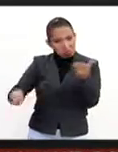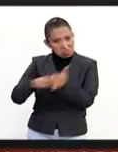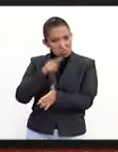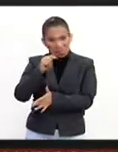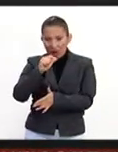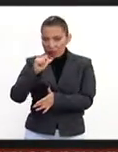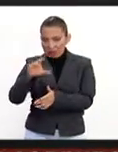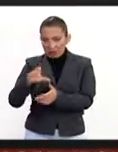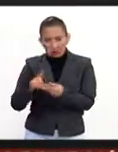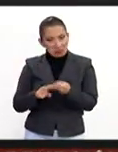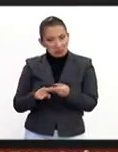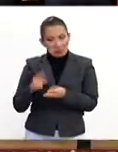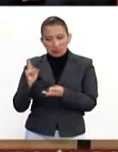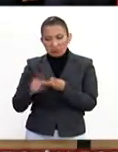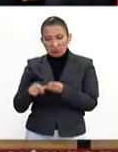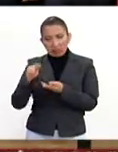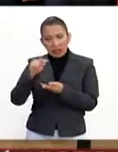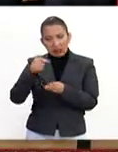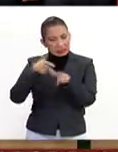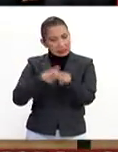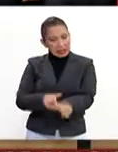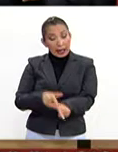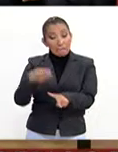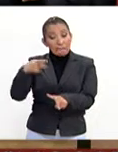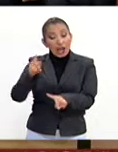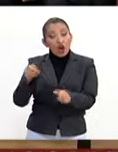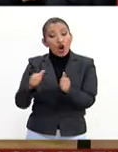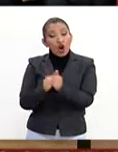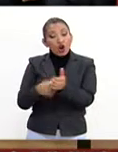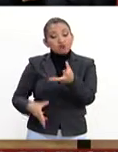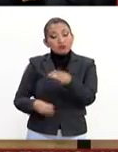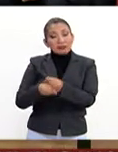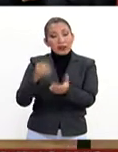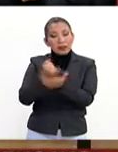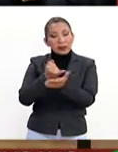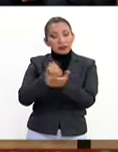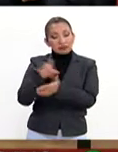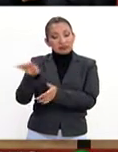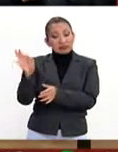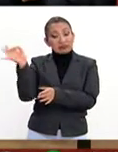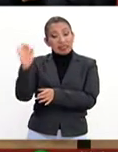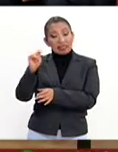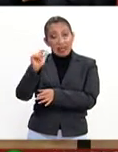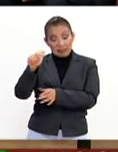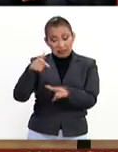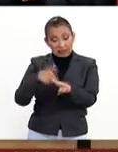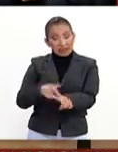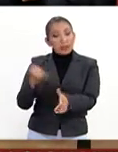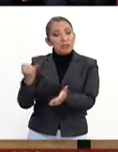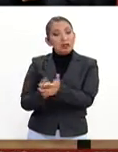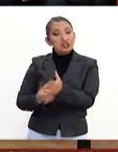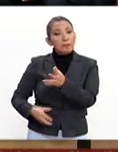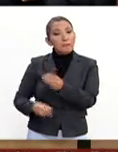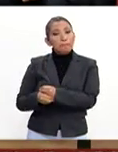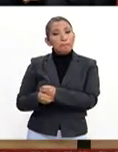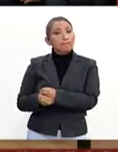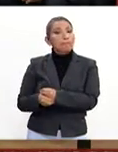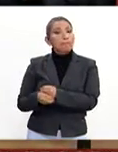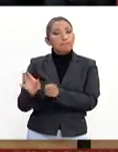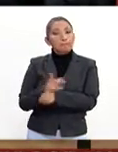del tratado y 3, que el tratado se mantenga, pero con este impuesto, el peor escenario es que el tratado se mantenga con este impuesto. ¿Por